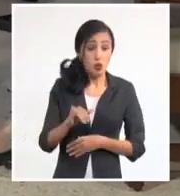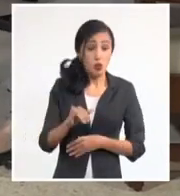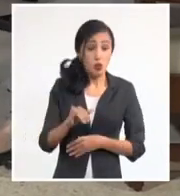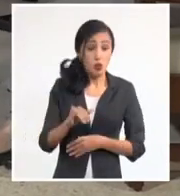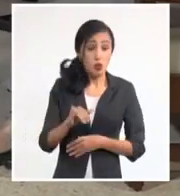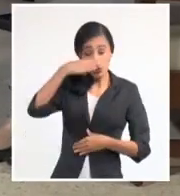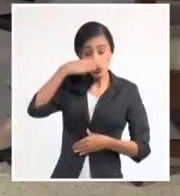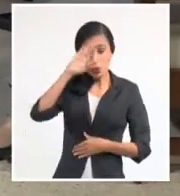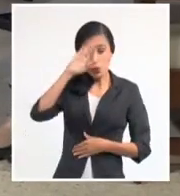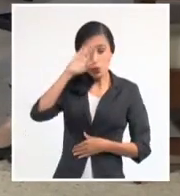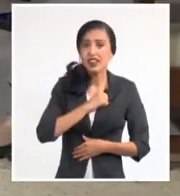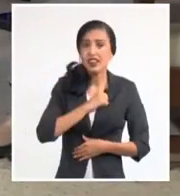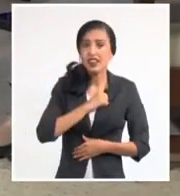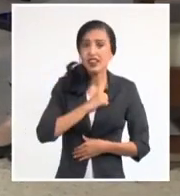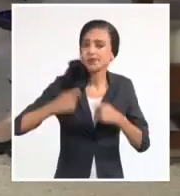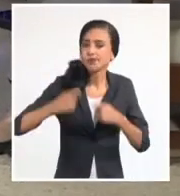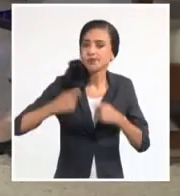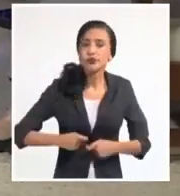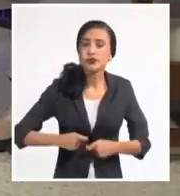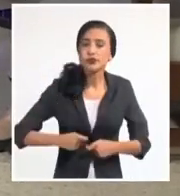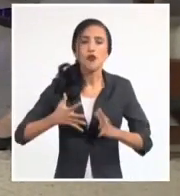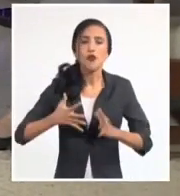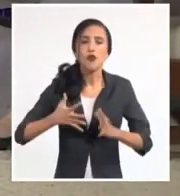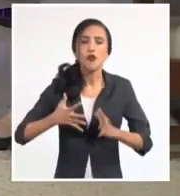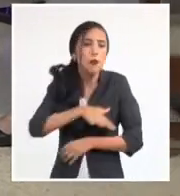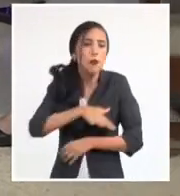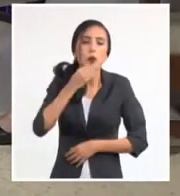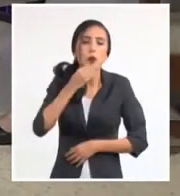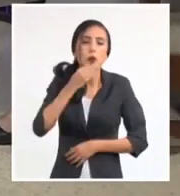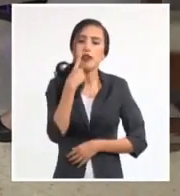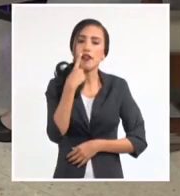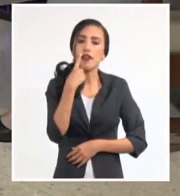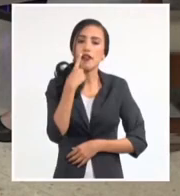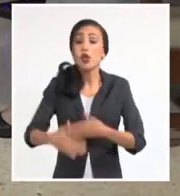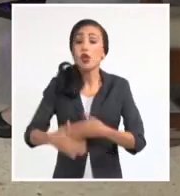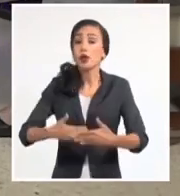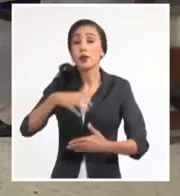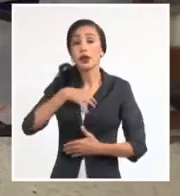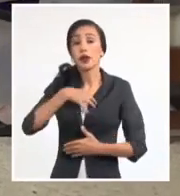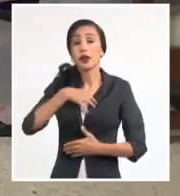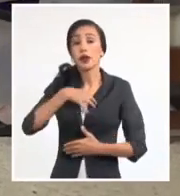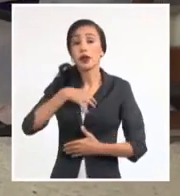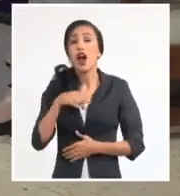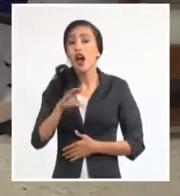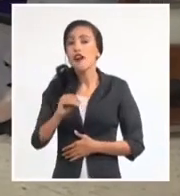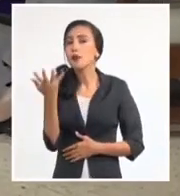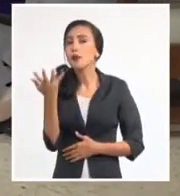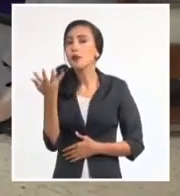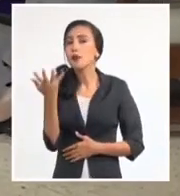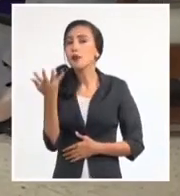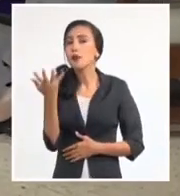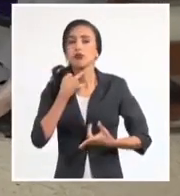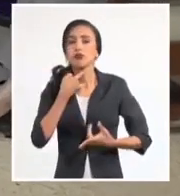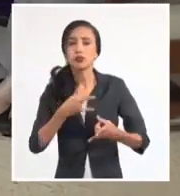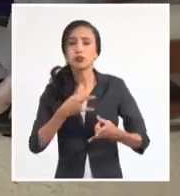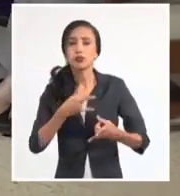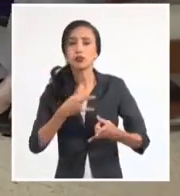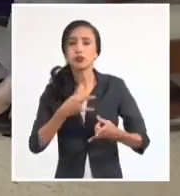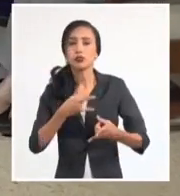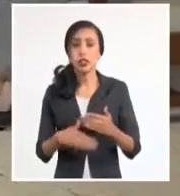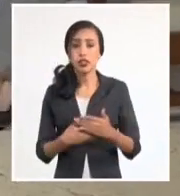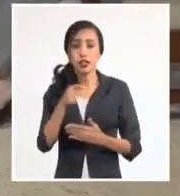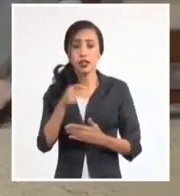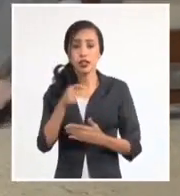imponer en la visión de nuestro pueblo sobre la realidad que vivimos, y nos estamos refiriendo específicamente al fallecimiento en la jornada de hoy